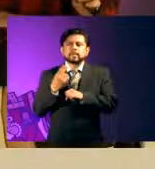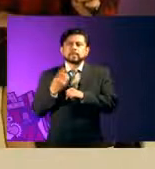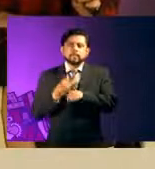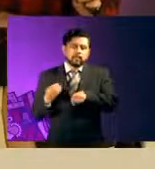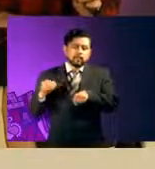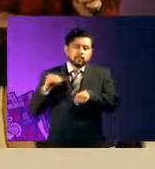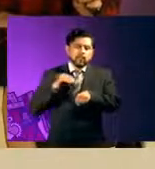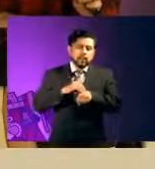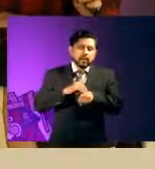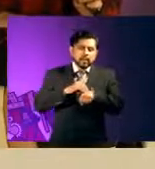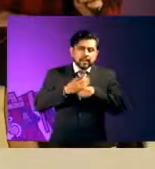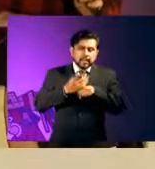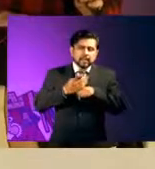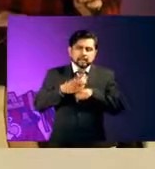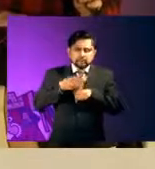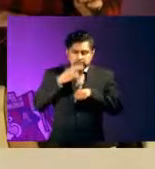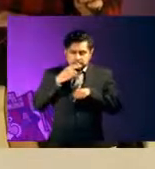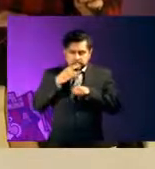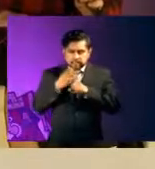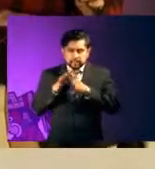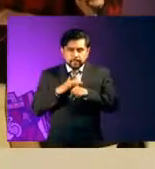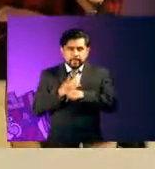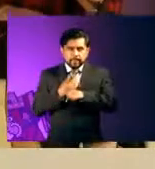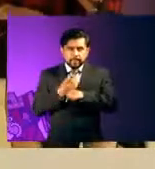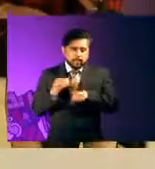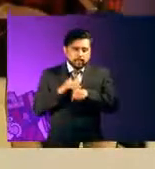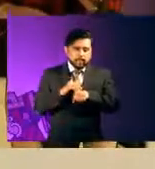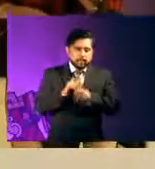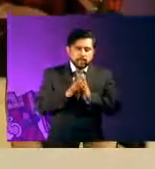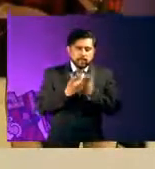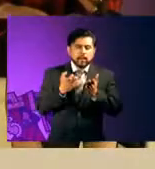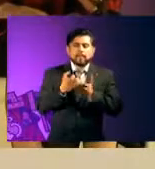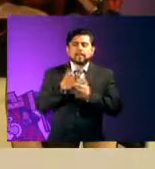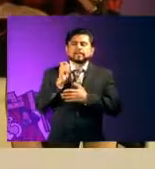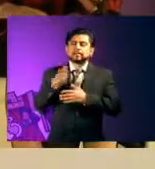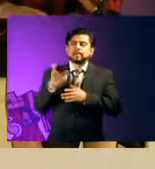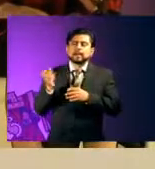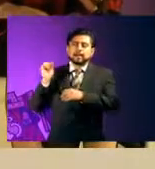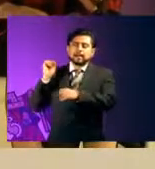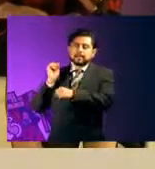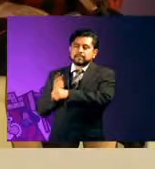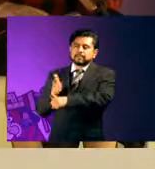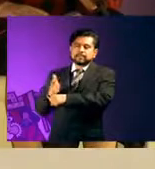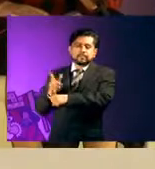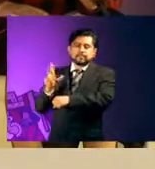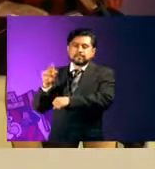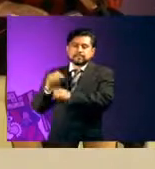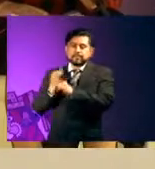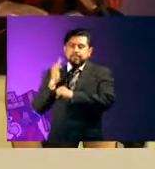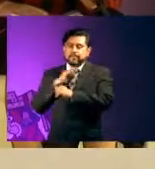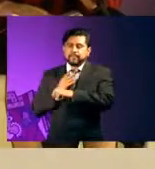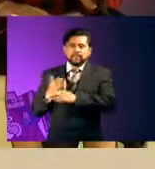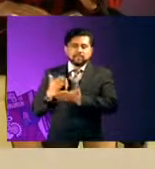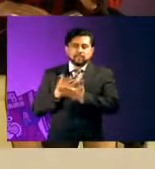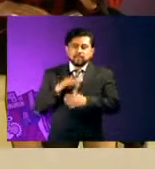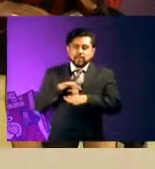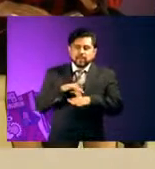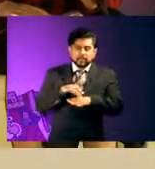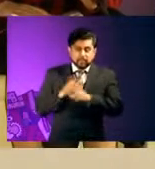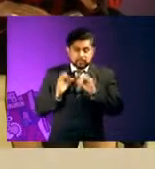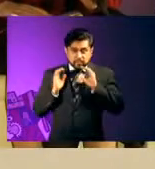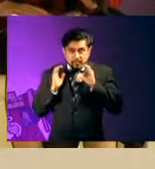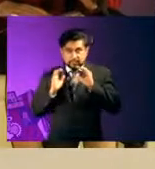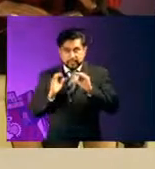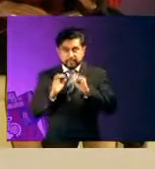imaginar no está en tu registro cotidiano que casi siempre es visual y entonces bueno aguas con